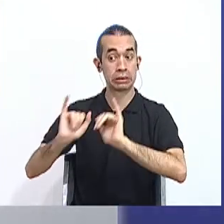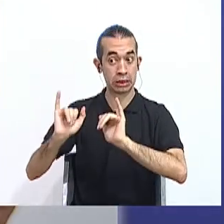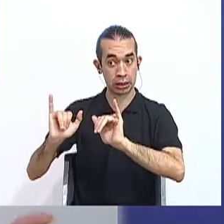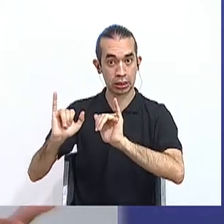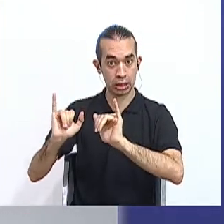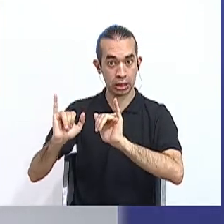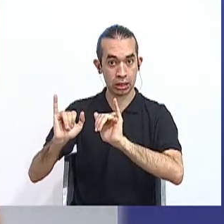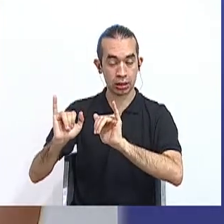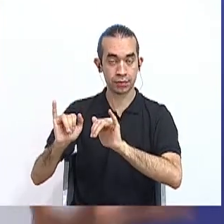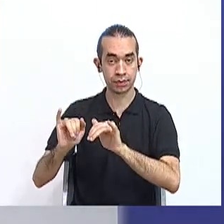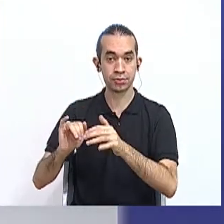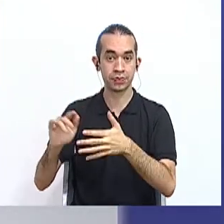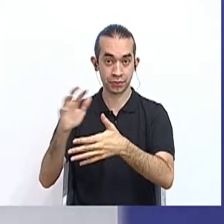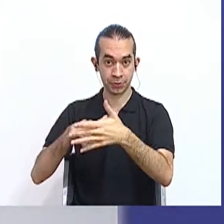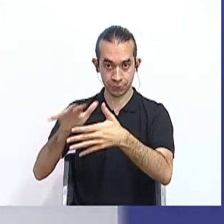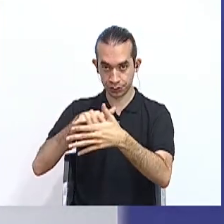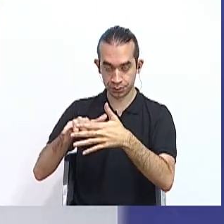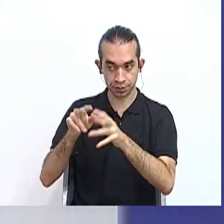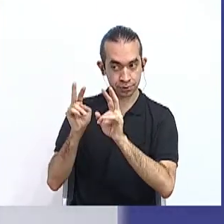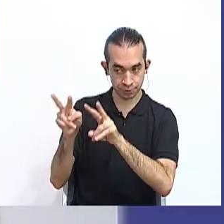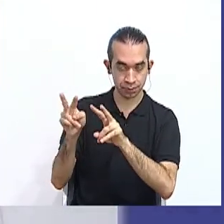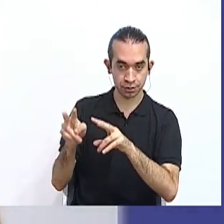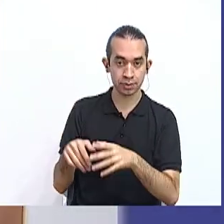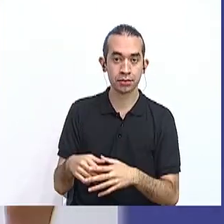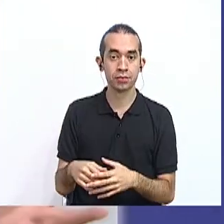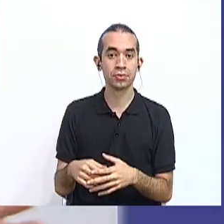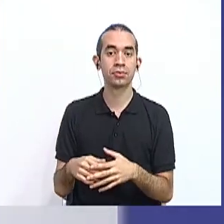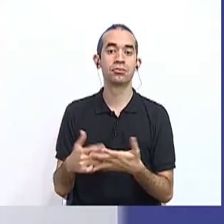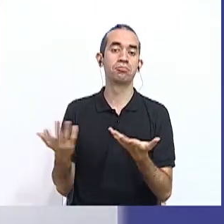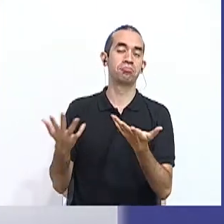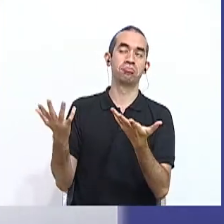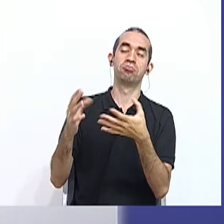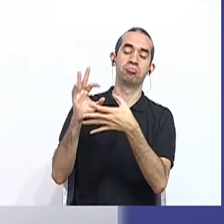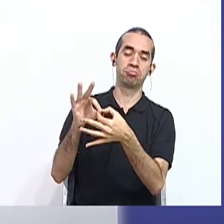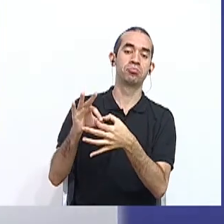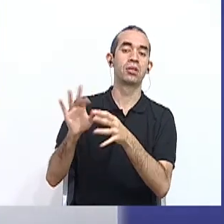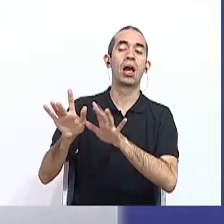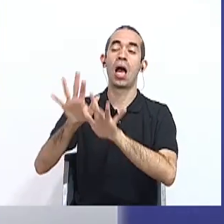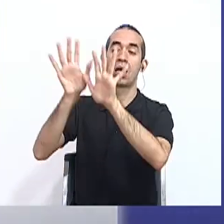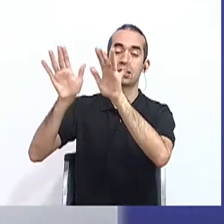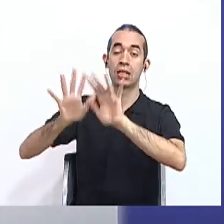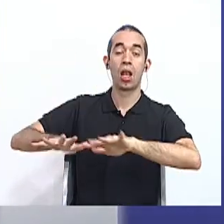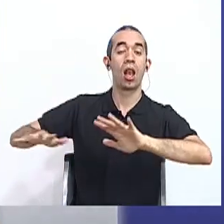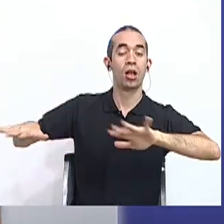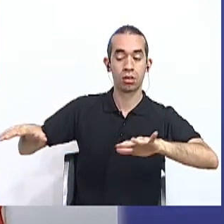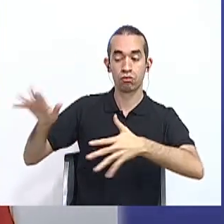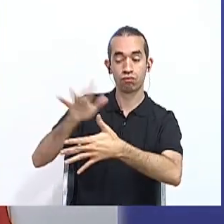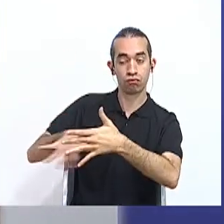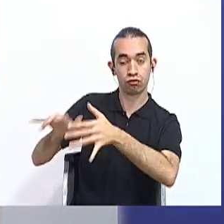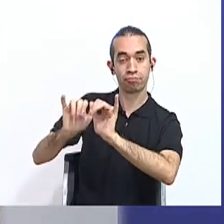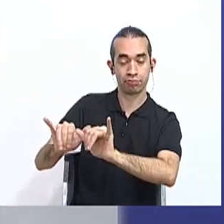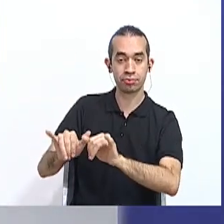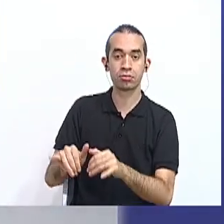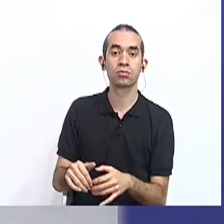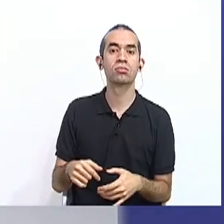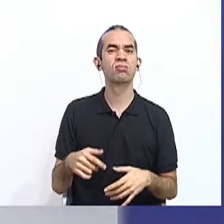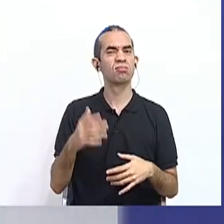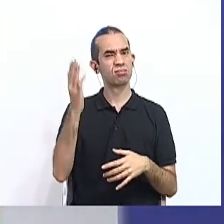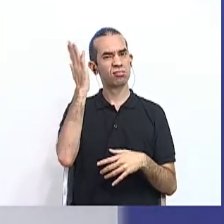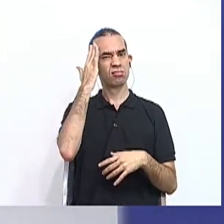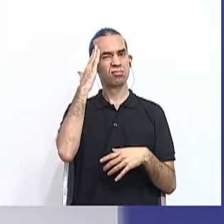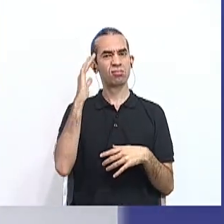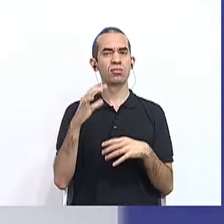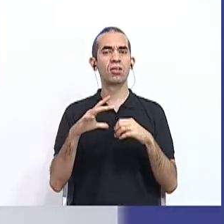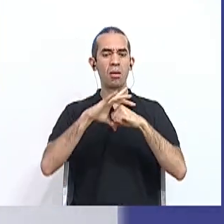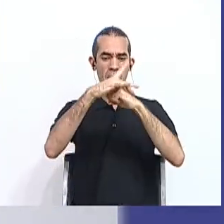como la hidrostática es el estudio de los fluidos, ¿verdad?, en reposo, todo lo que tiene que ver con gases y líquido, ¿qué pasa en nuestro planeta con toda